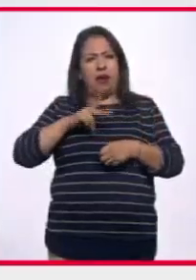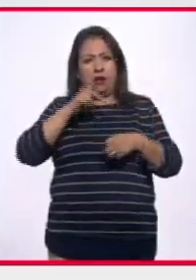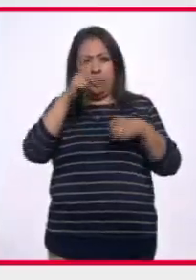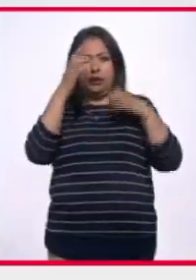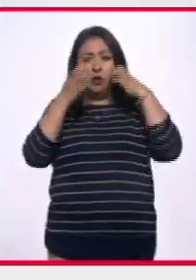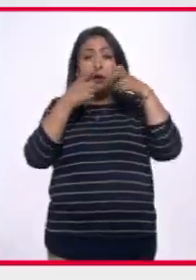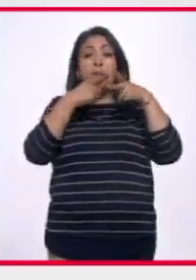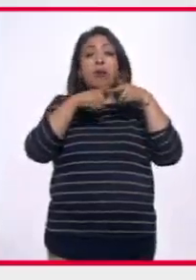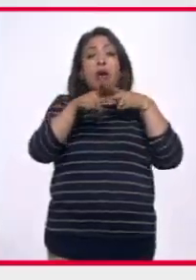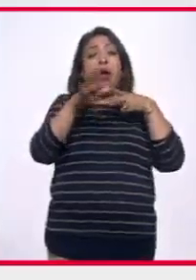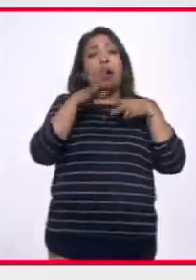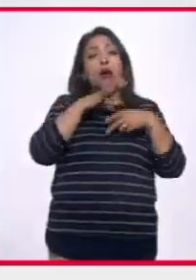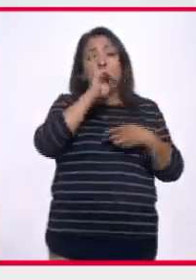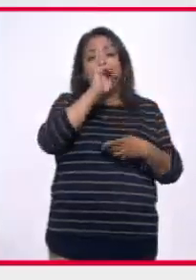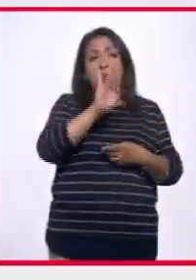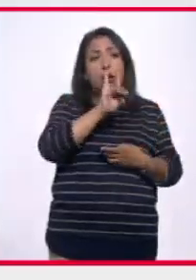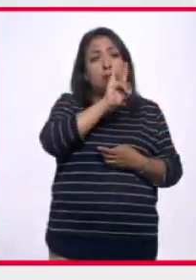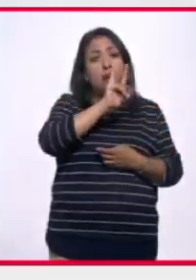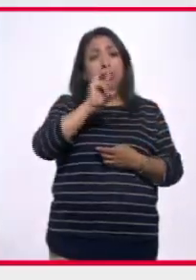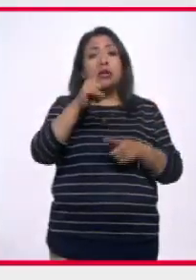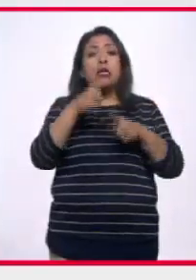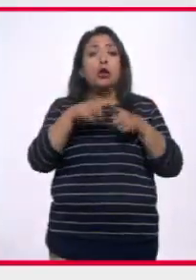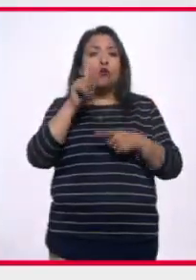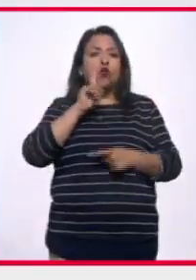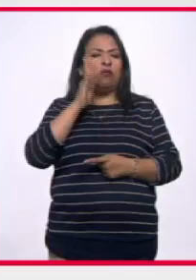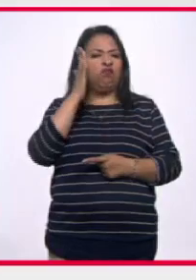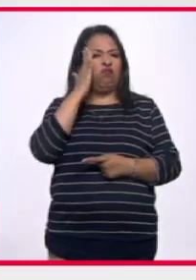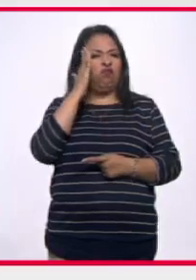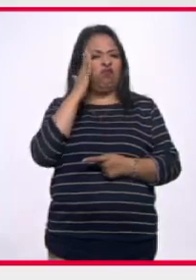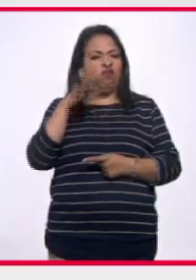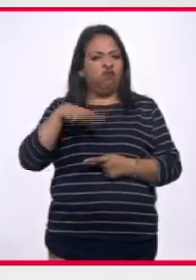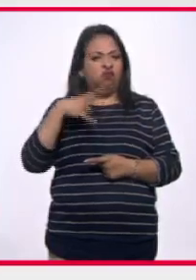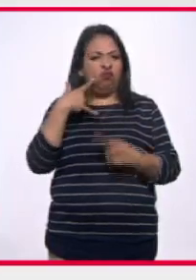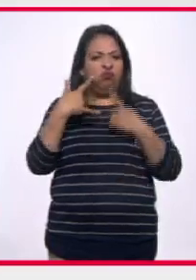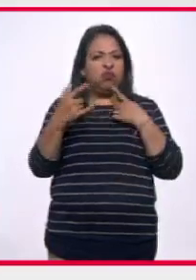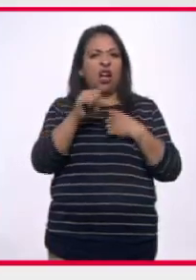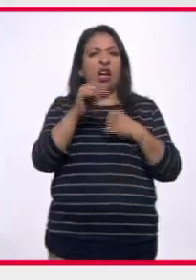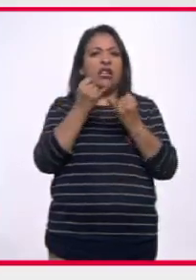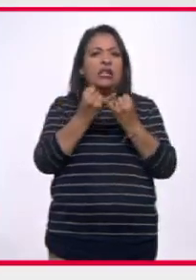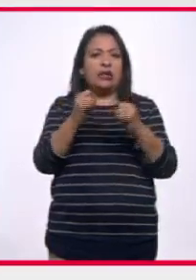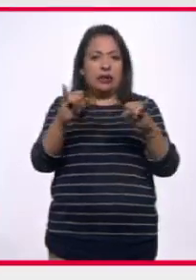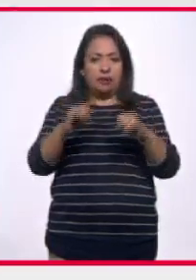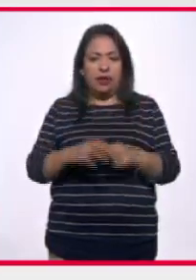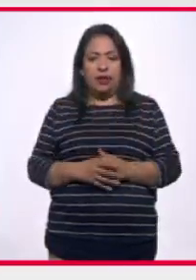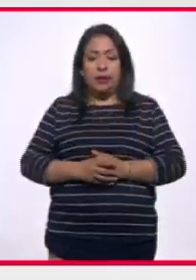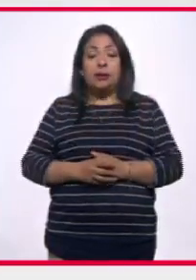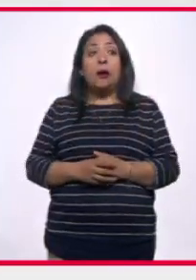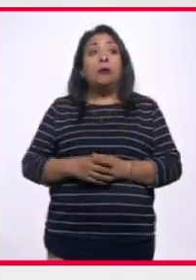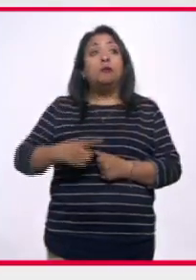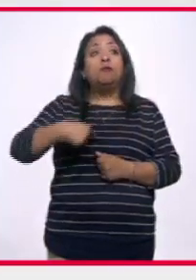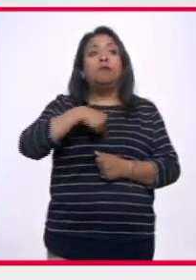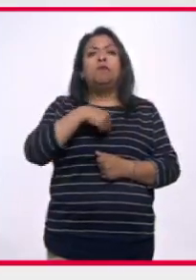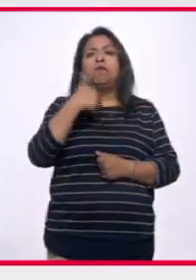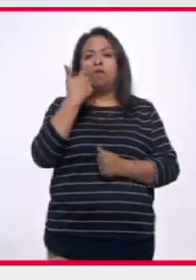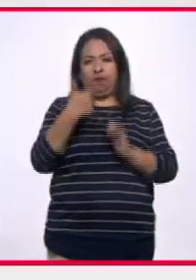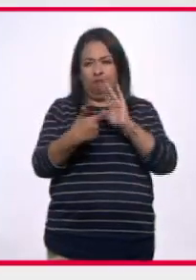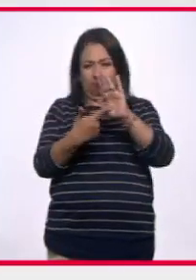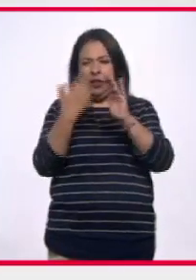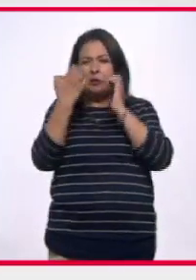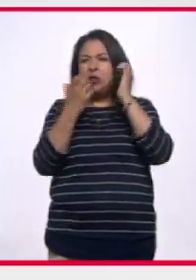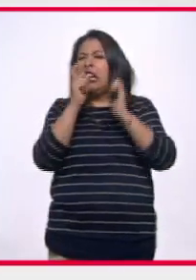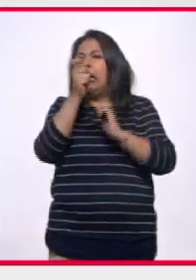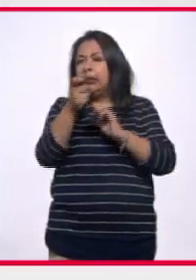inicia con una serie de imágenes de mujeres protagonistas de la lucha independentista lo que quisimos hacer con esta muestra